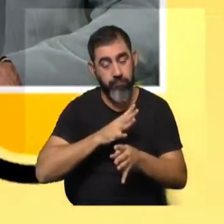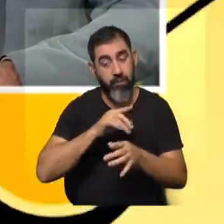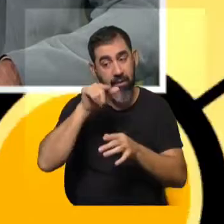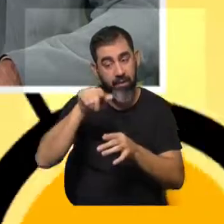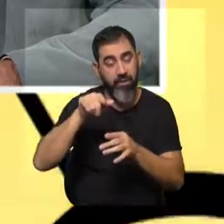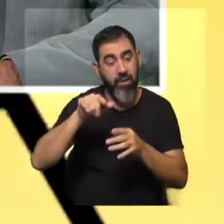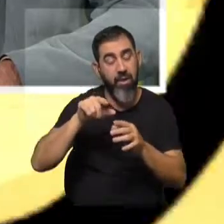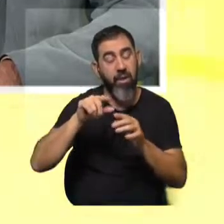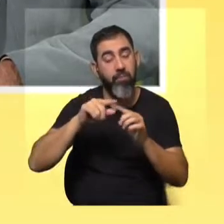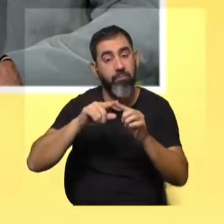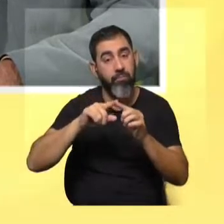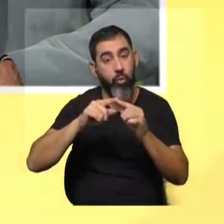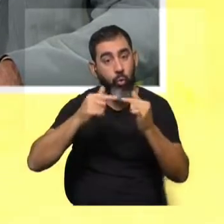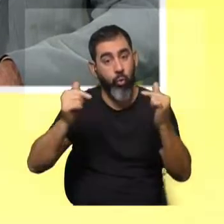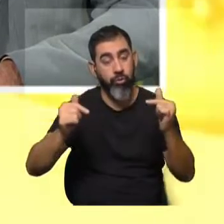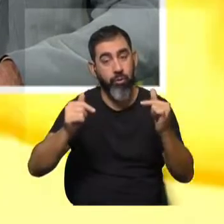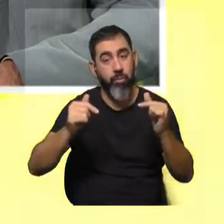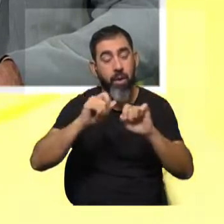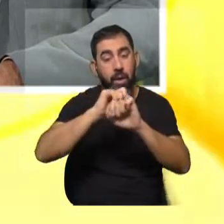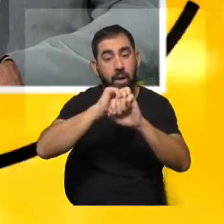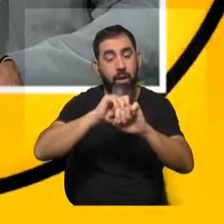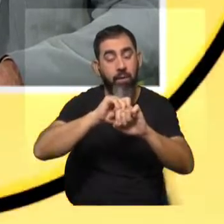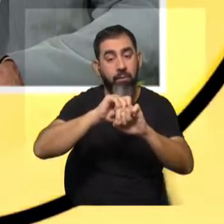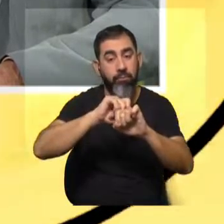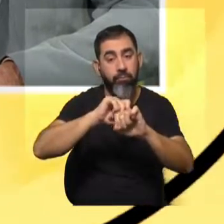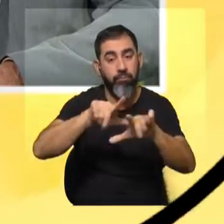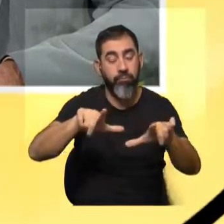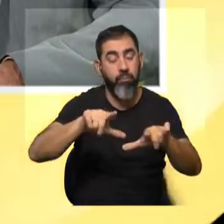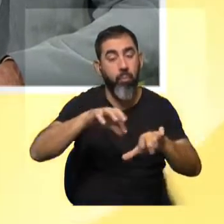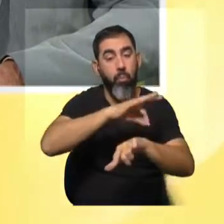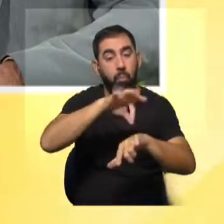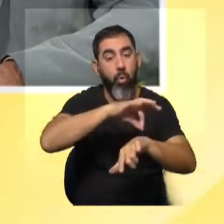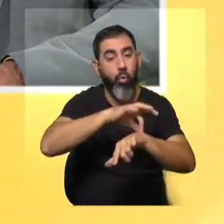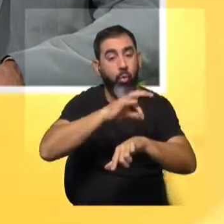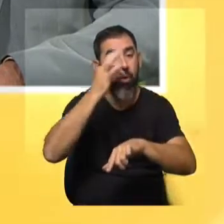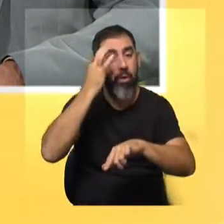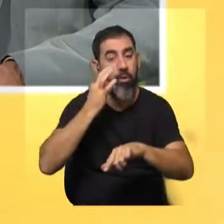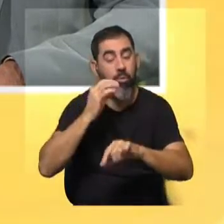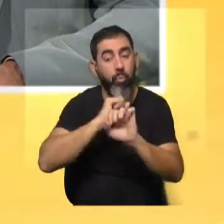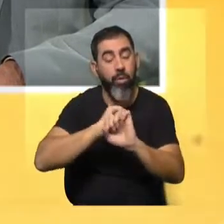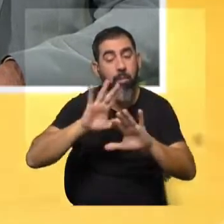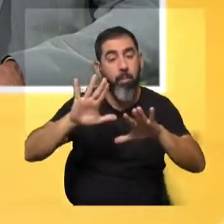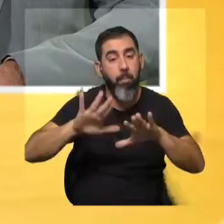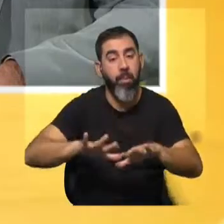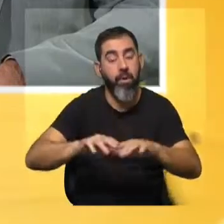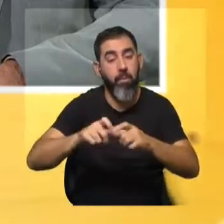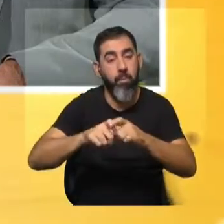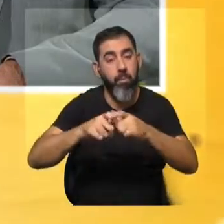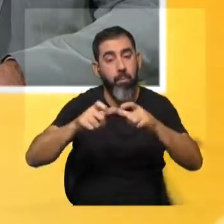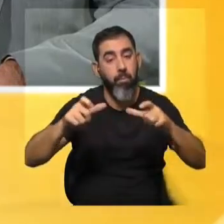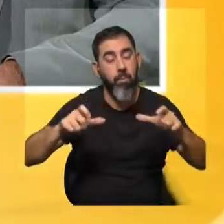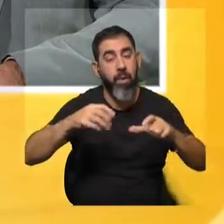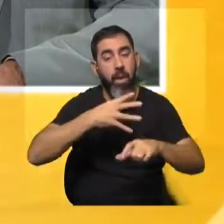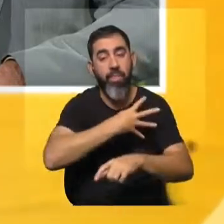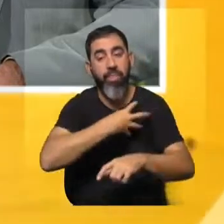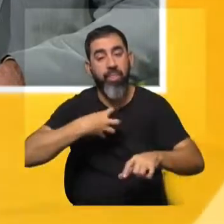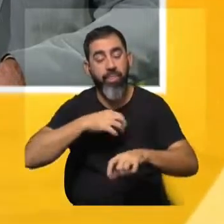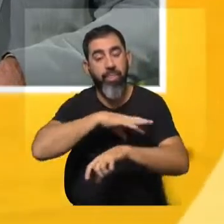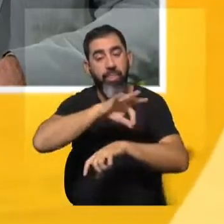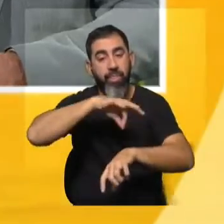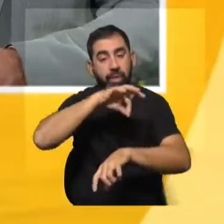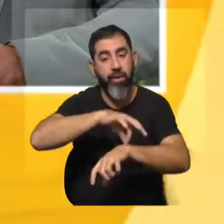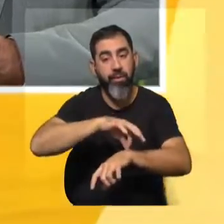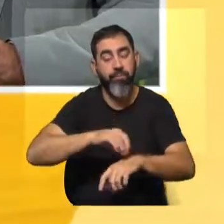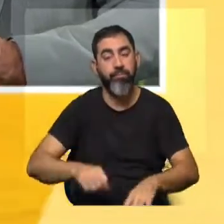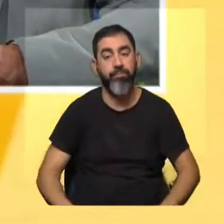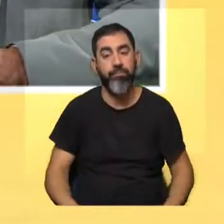este tipo de radiaciones para esterilizar mosquitos y ver si de esa manera podemos tener lo que es el crecimiento de Aedes aegypti en nuestro país. Sí,